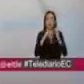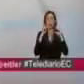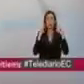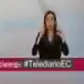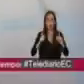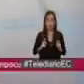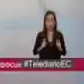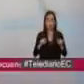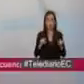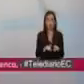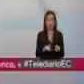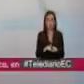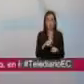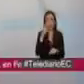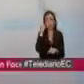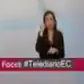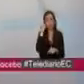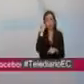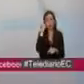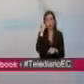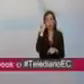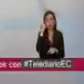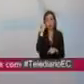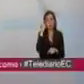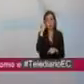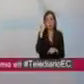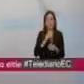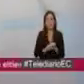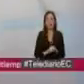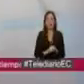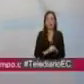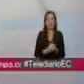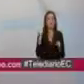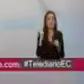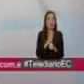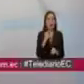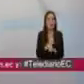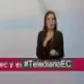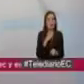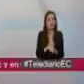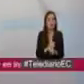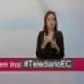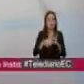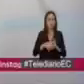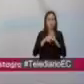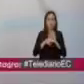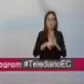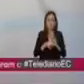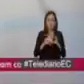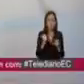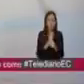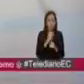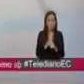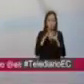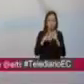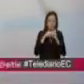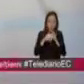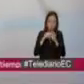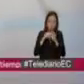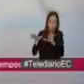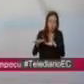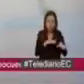en la mañana hemos tenido un trabajo primero coordinado un puesto de mando único que nos ha permitido utilizar la capacidad instalada de todo el sistema